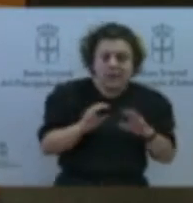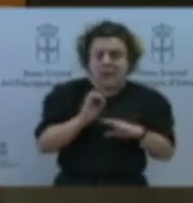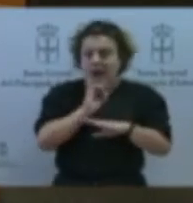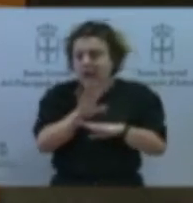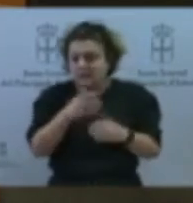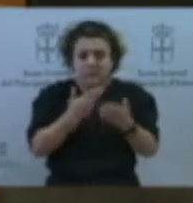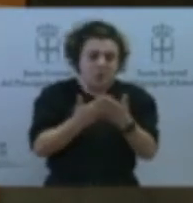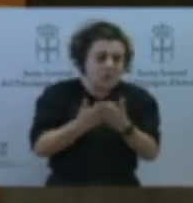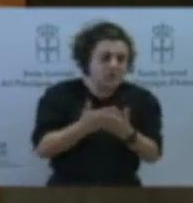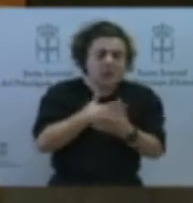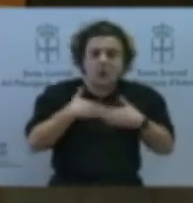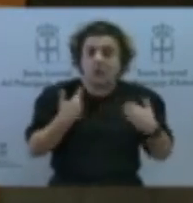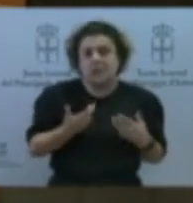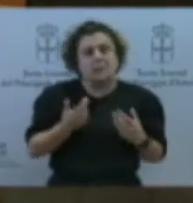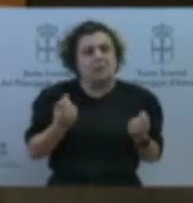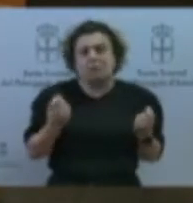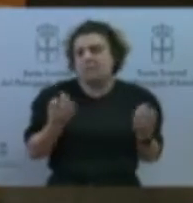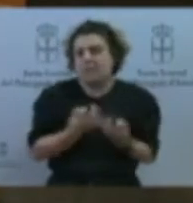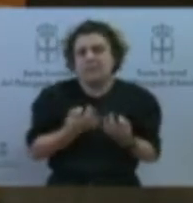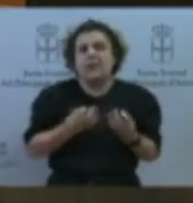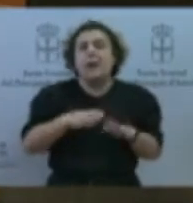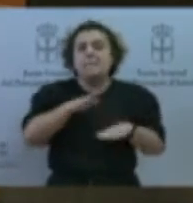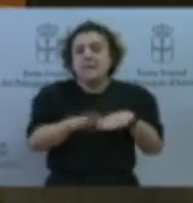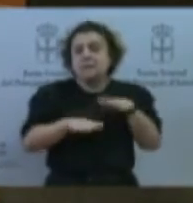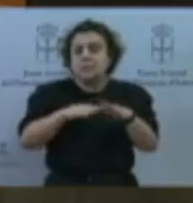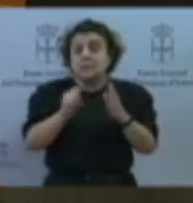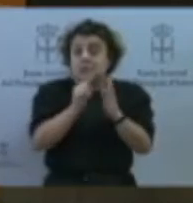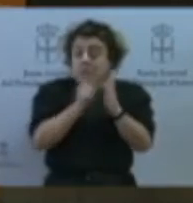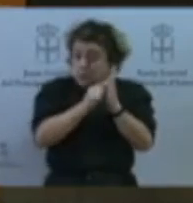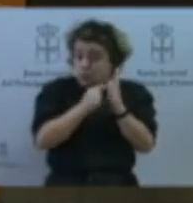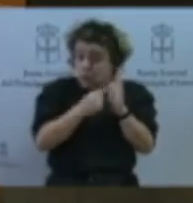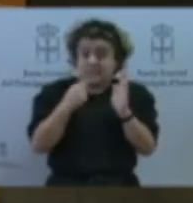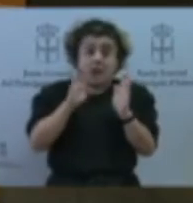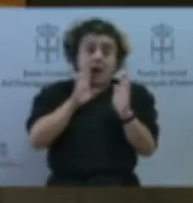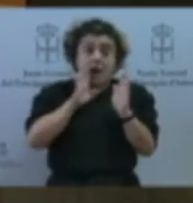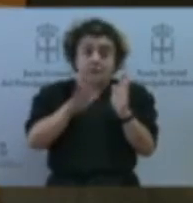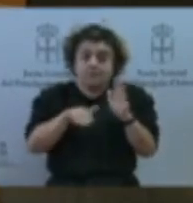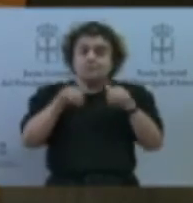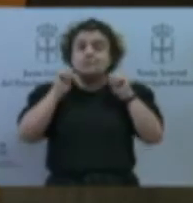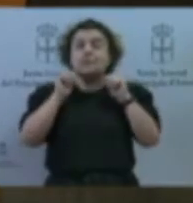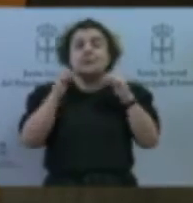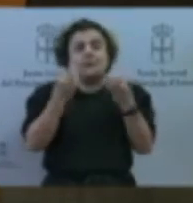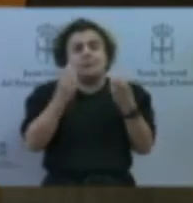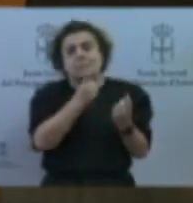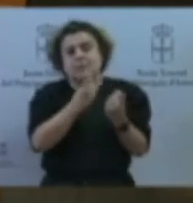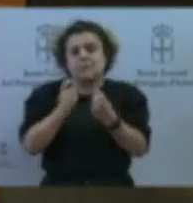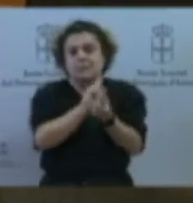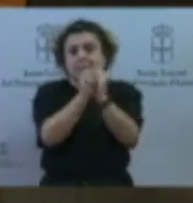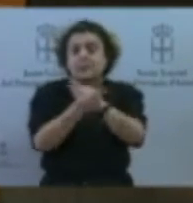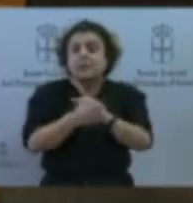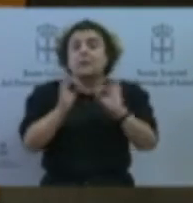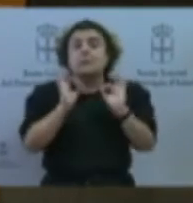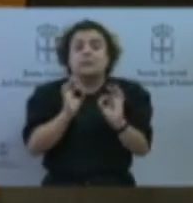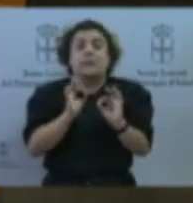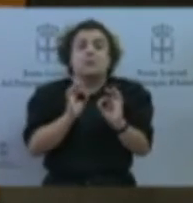lo cual, en ese punto nos vamos a abstener. Creemos que necesitamos más información al respecto y avanzar en ese sentido, pero creemos que es una iniciativa